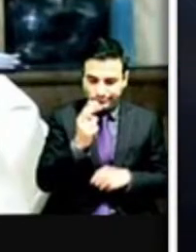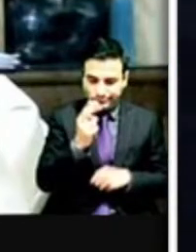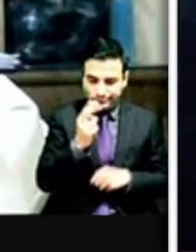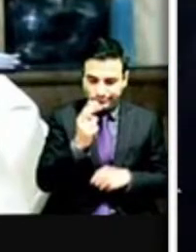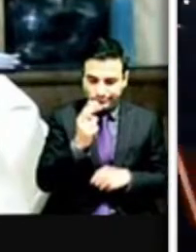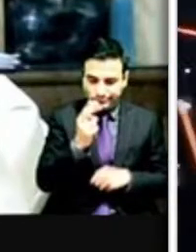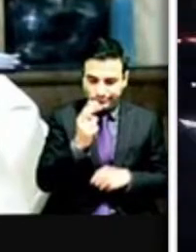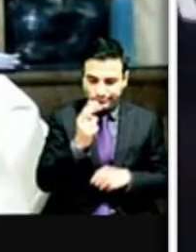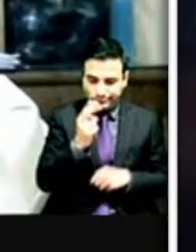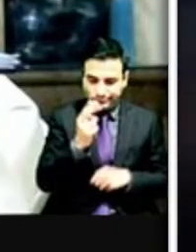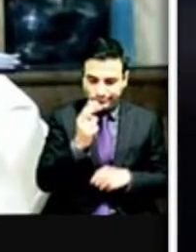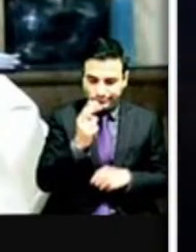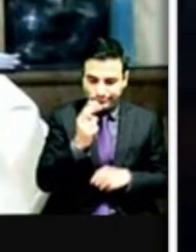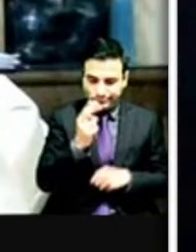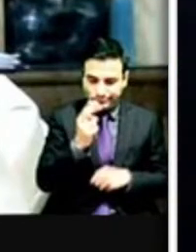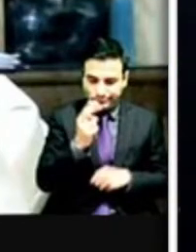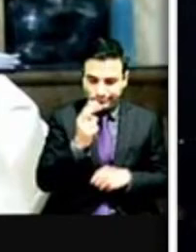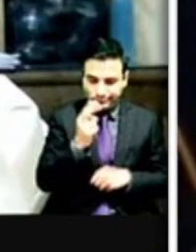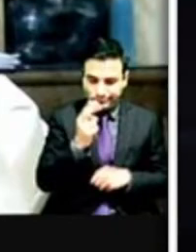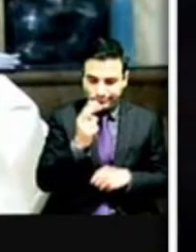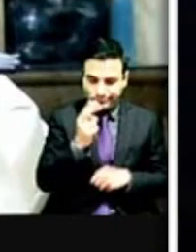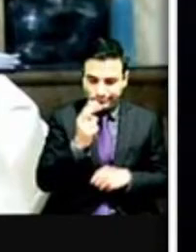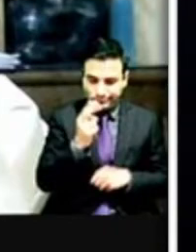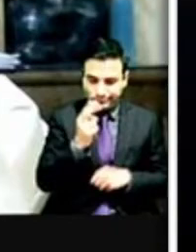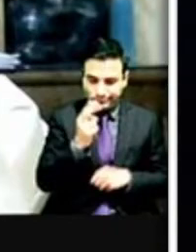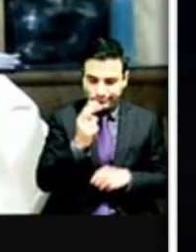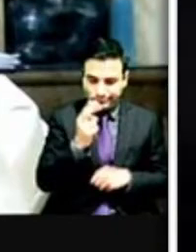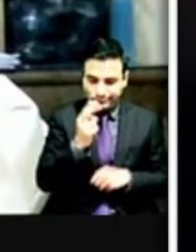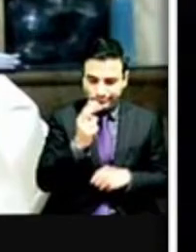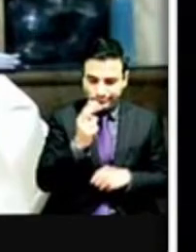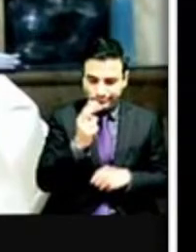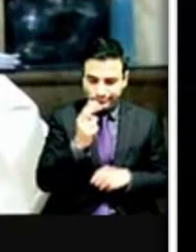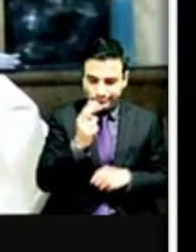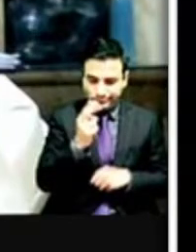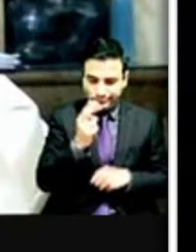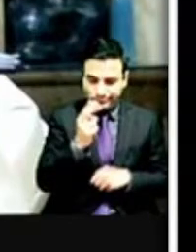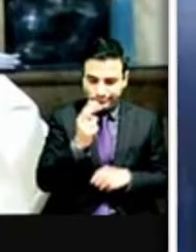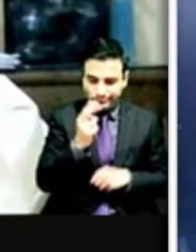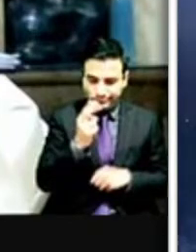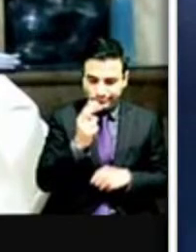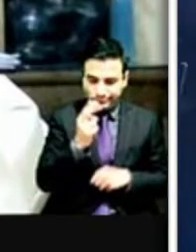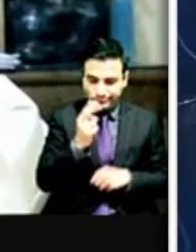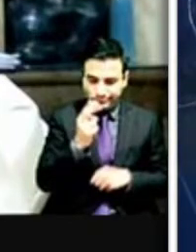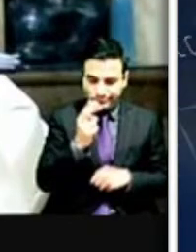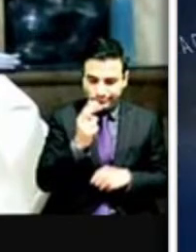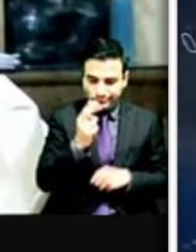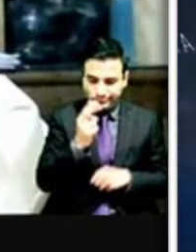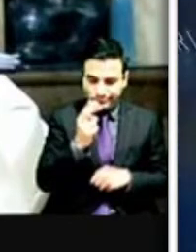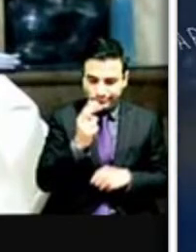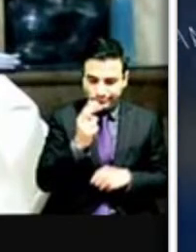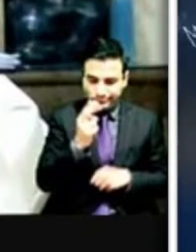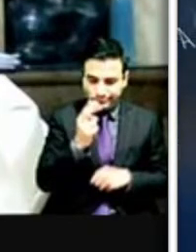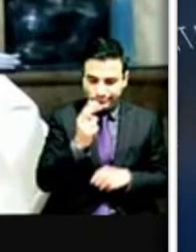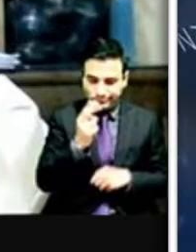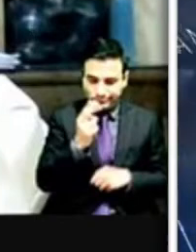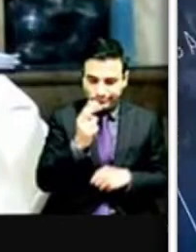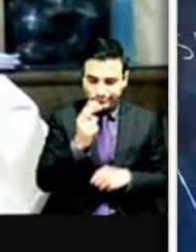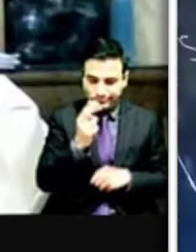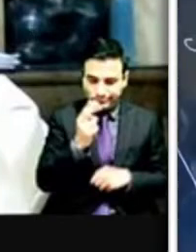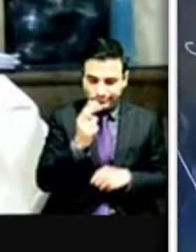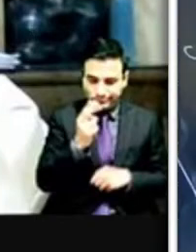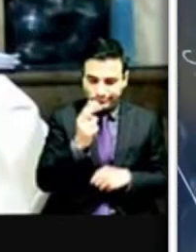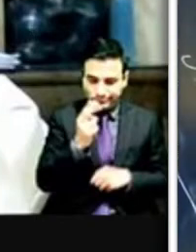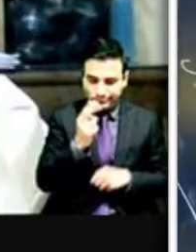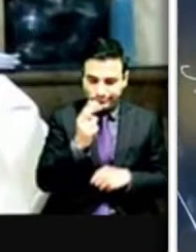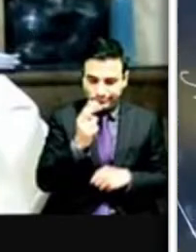para organizar la revocación de mandato, en particular dos. Fíjense en lo que dice aquí. Escuchemos. Dice,